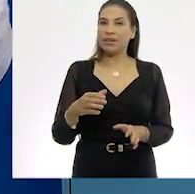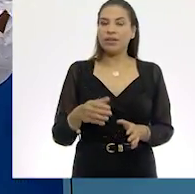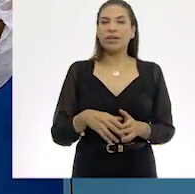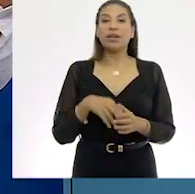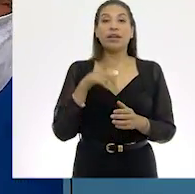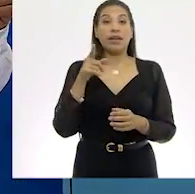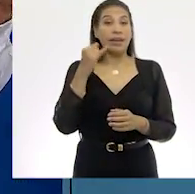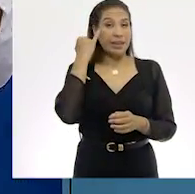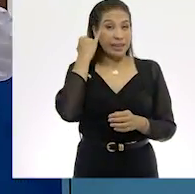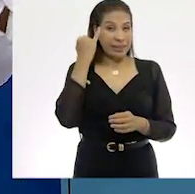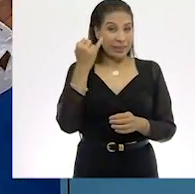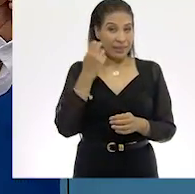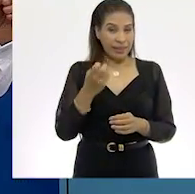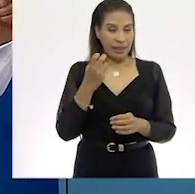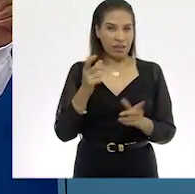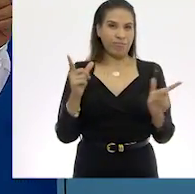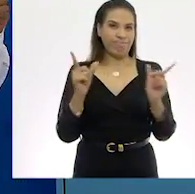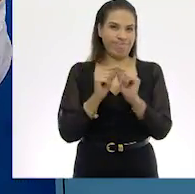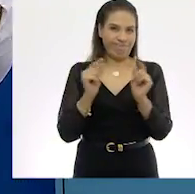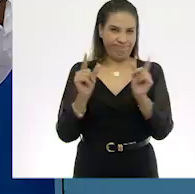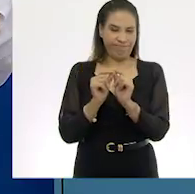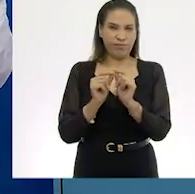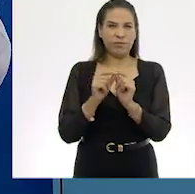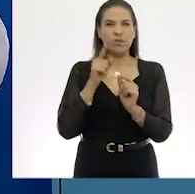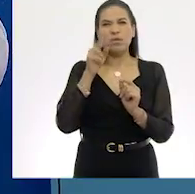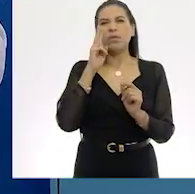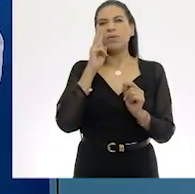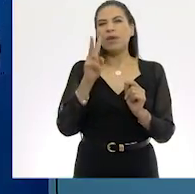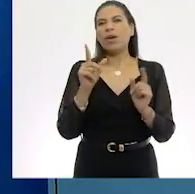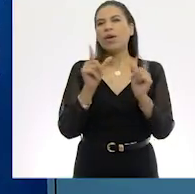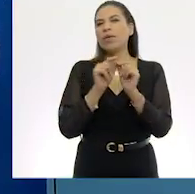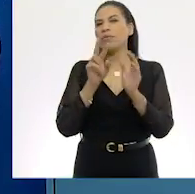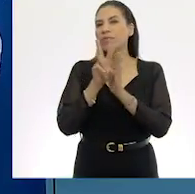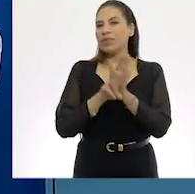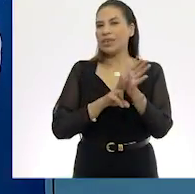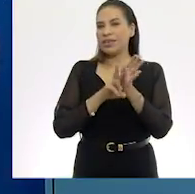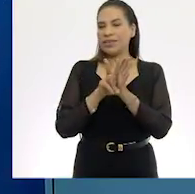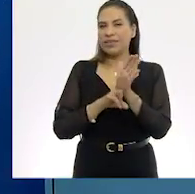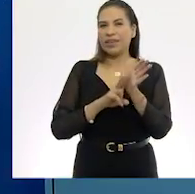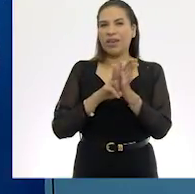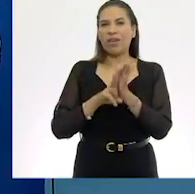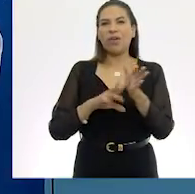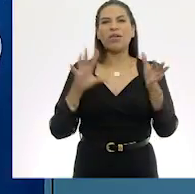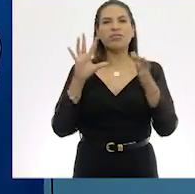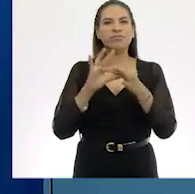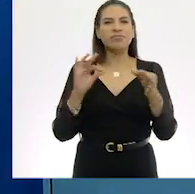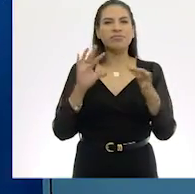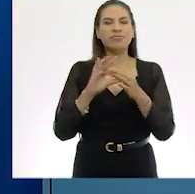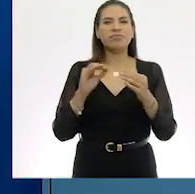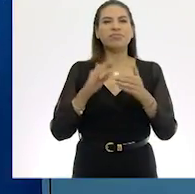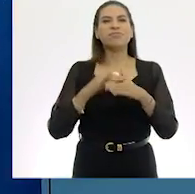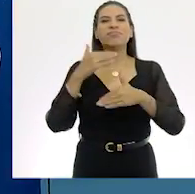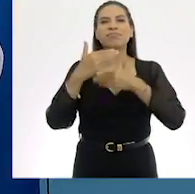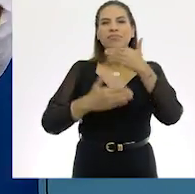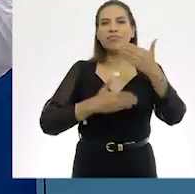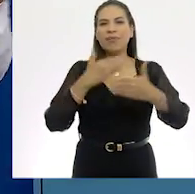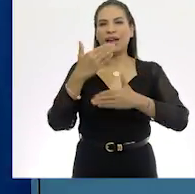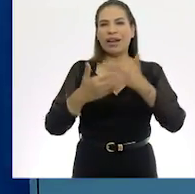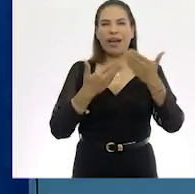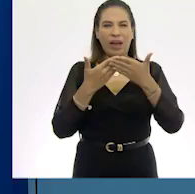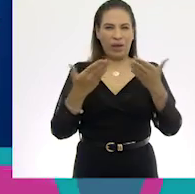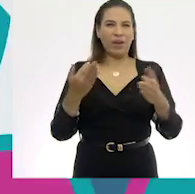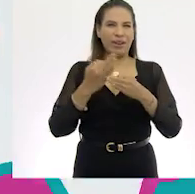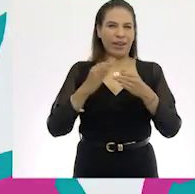ordenar esas ideas en tu resumen. Sí. Vamos a ver un breve video en el que se recapitulan los pasos sobre los que acabamos de